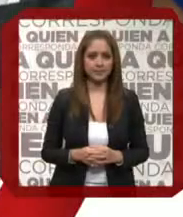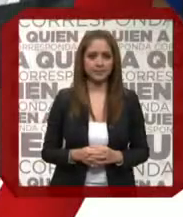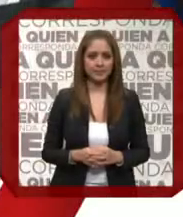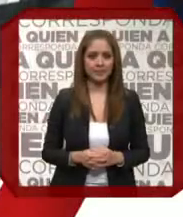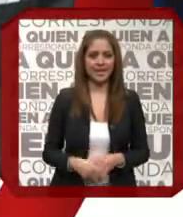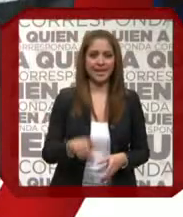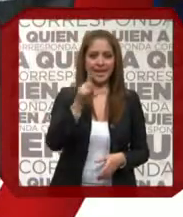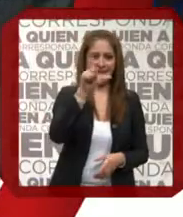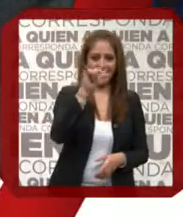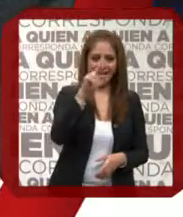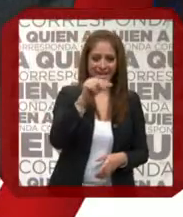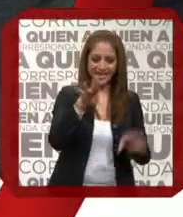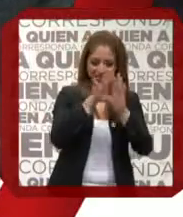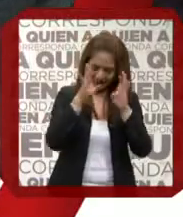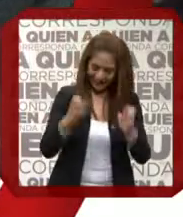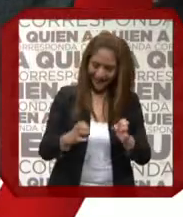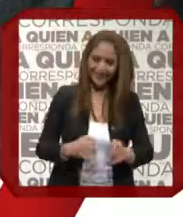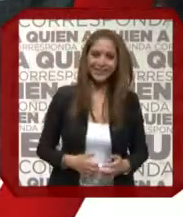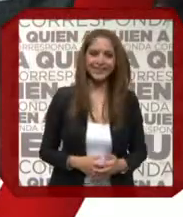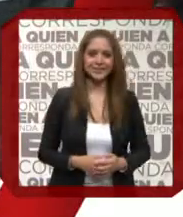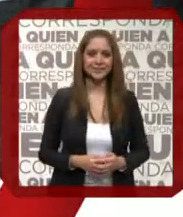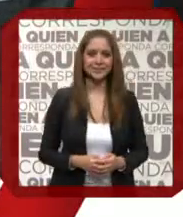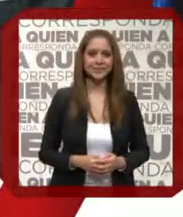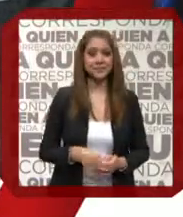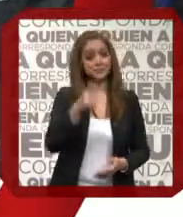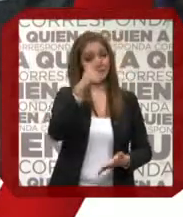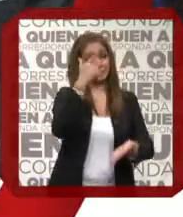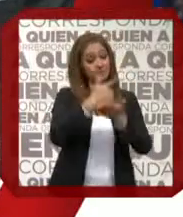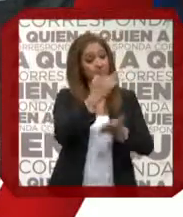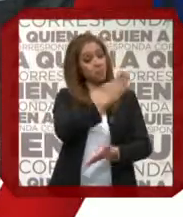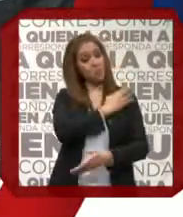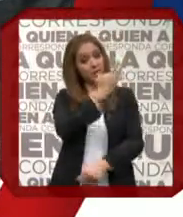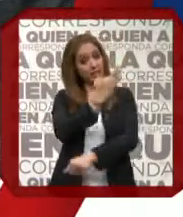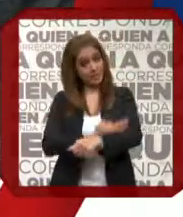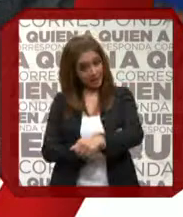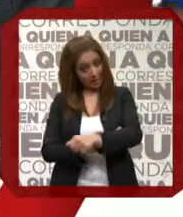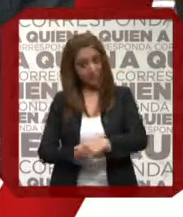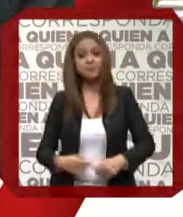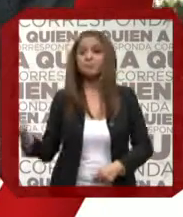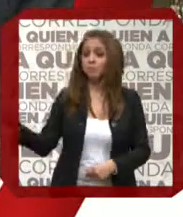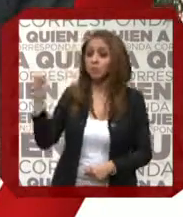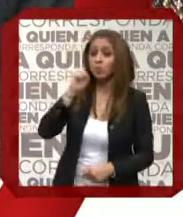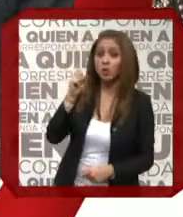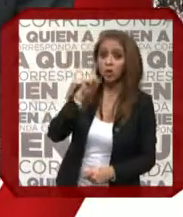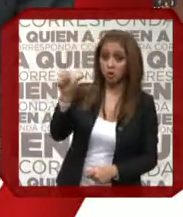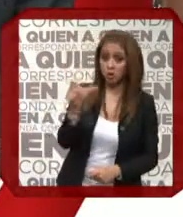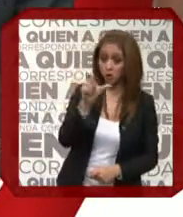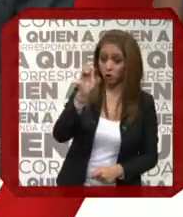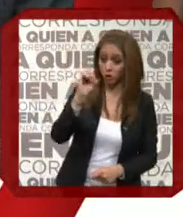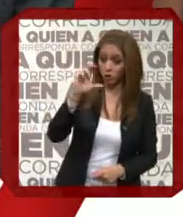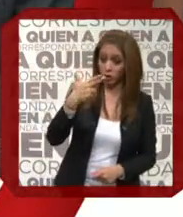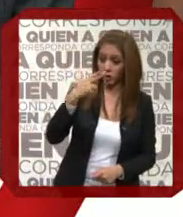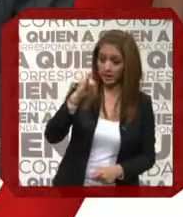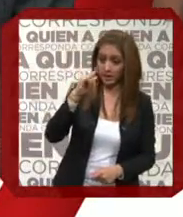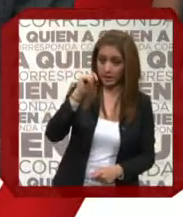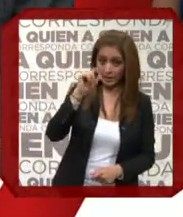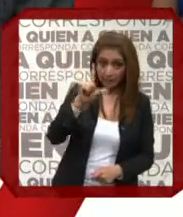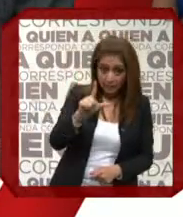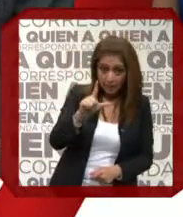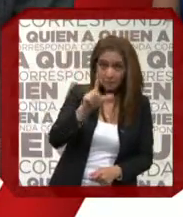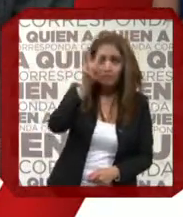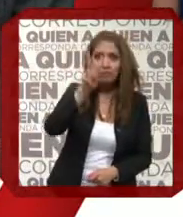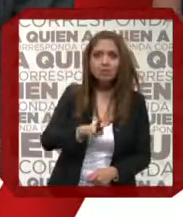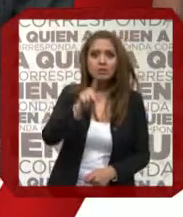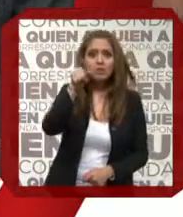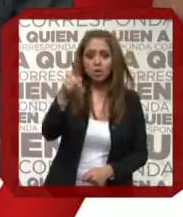Lina Cómo estás Muy bien señor garranda Muy buenas tardes les platico estoy con la señora Xóchitl Herrera quien desafortunadamente no ve a su hija